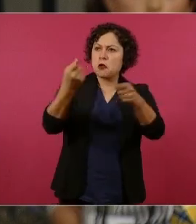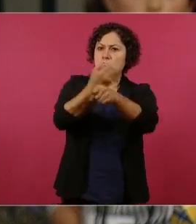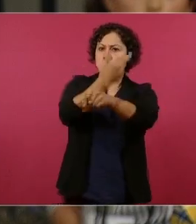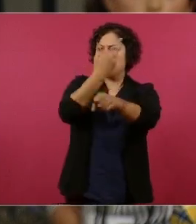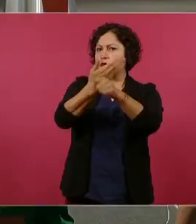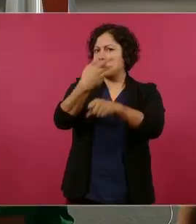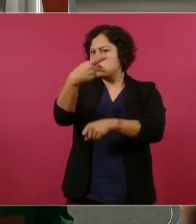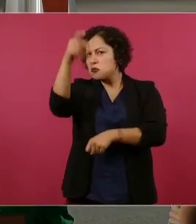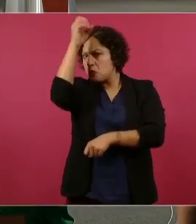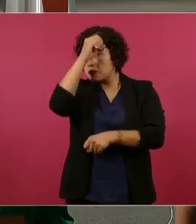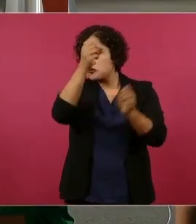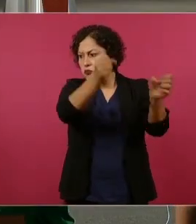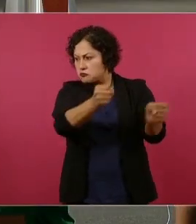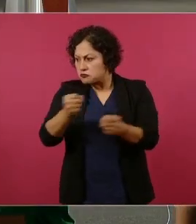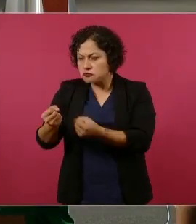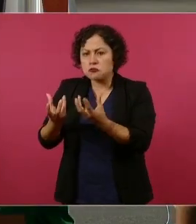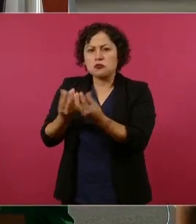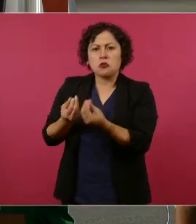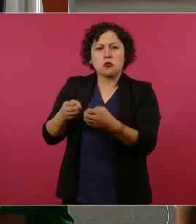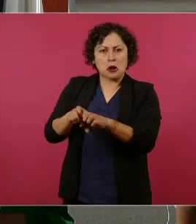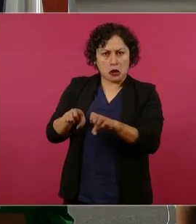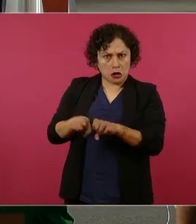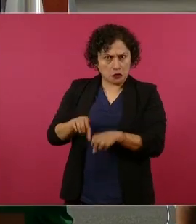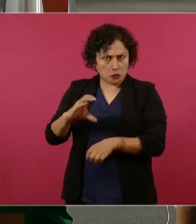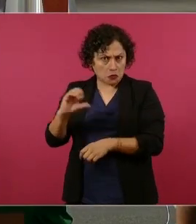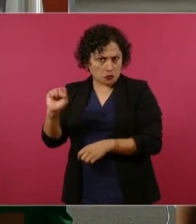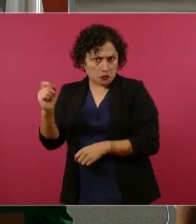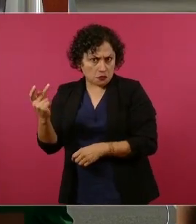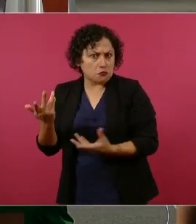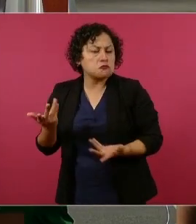Claudia Sheinbaum? Bueno, primero decir que